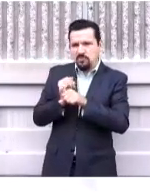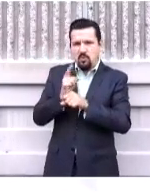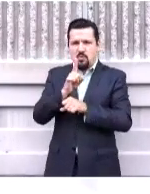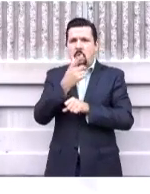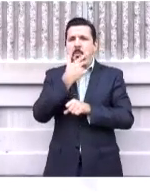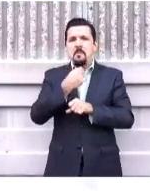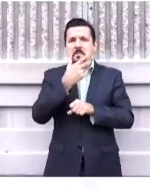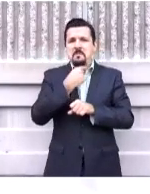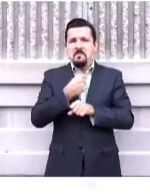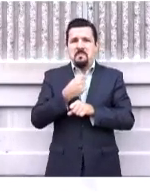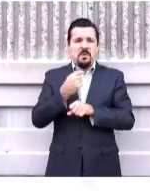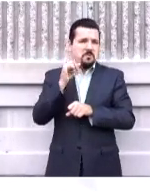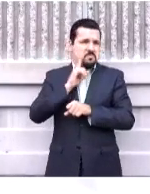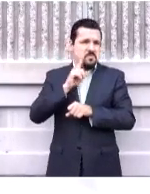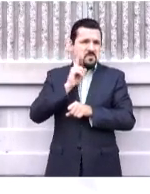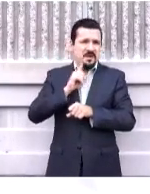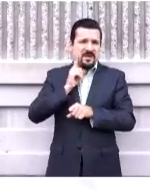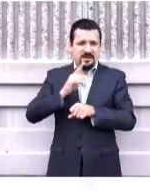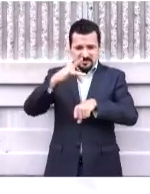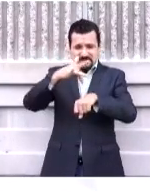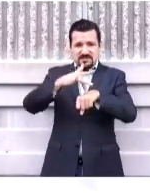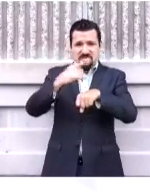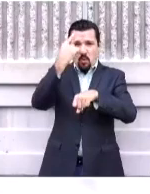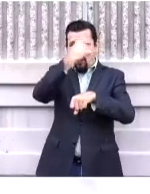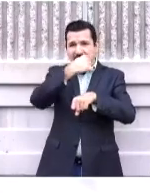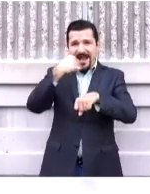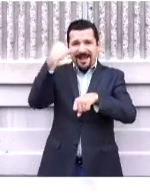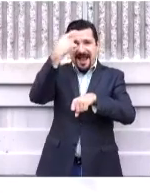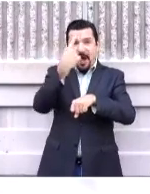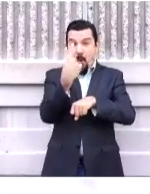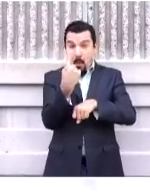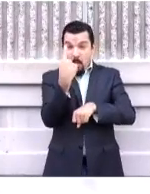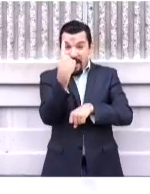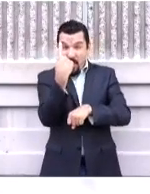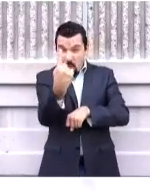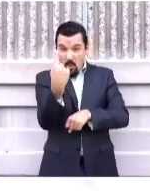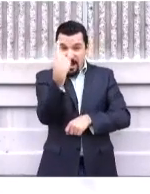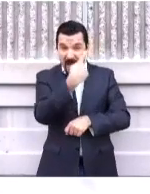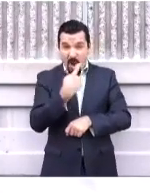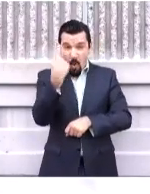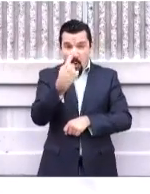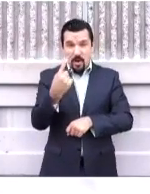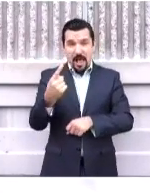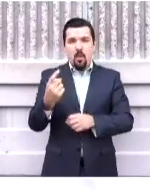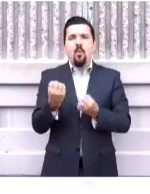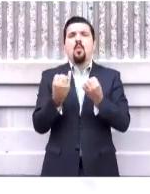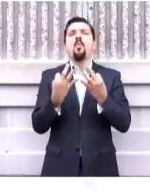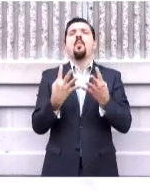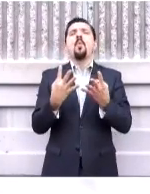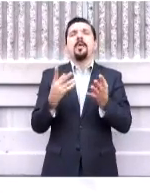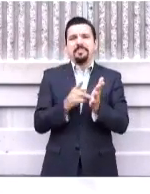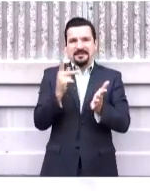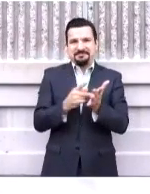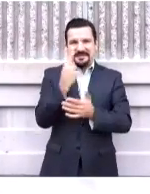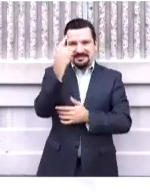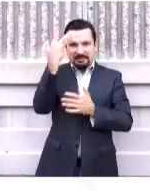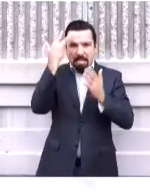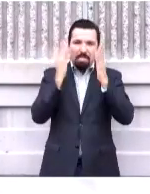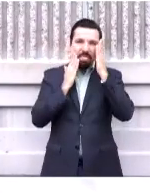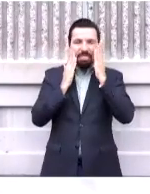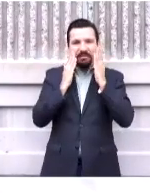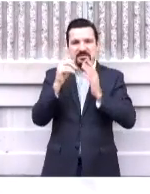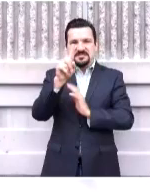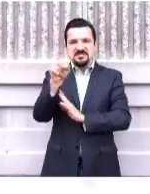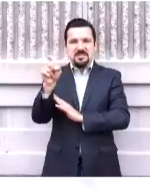humano se toca el rostro al menos 100 veces cada hora, ¿no? Algunos pacientes, algunos sujetos, por ejemplo,